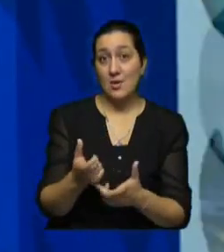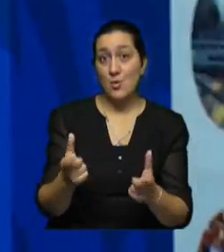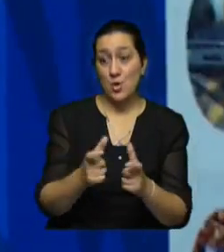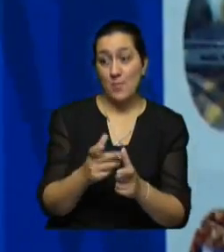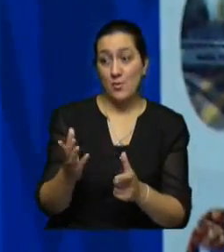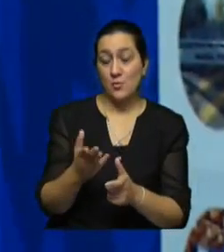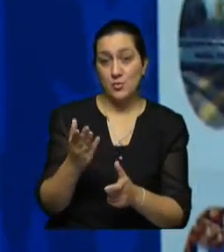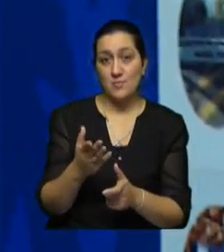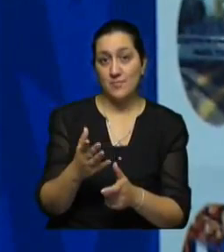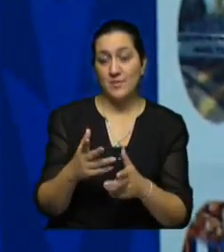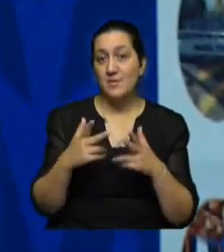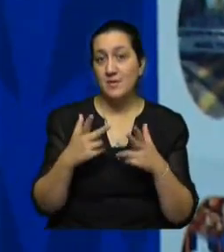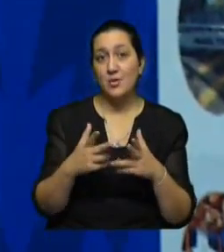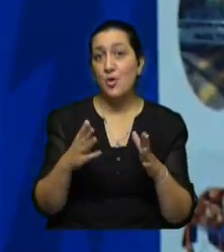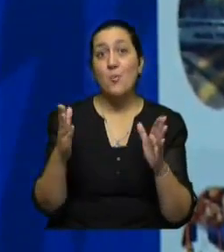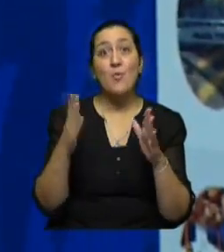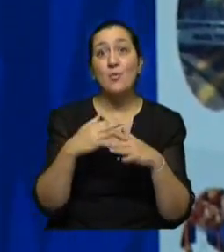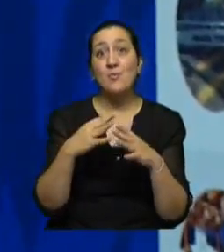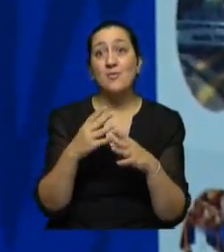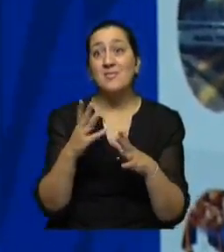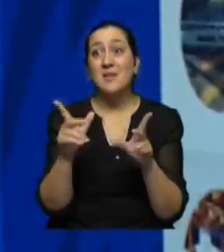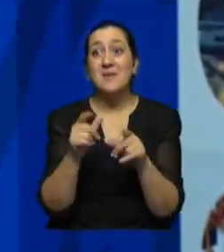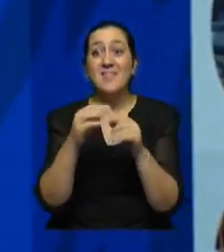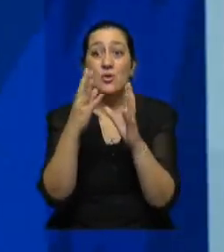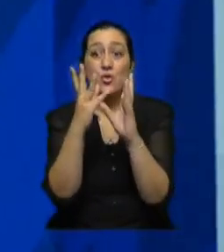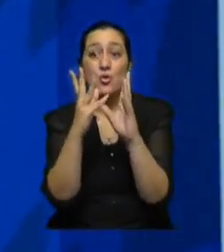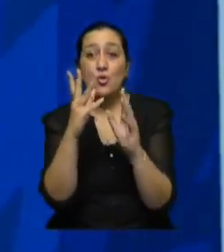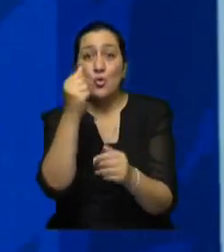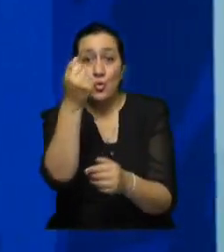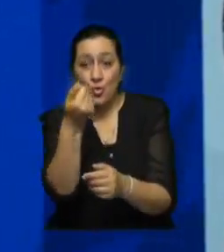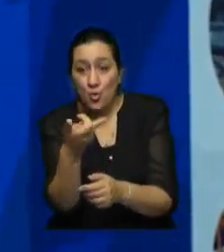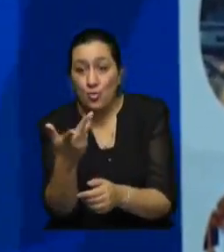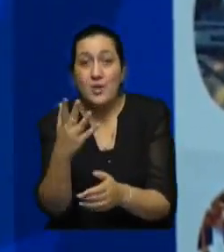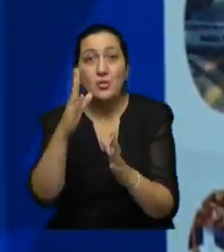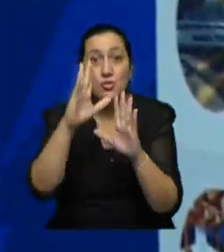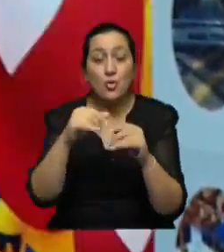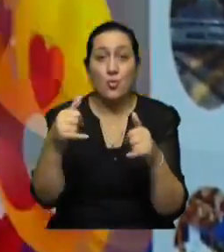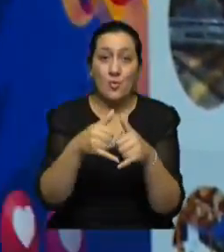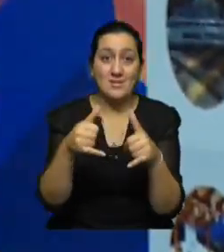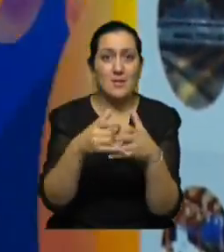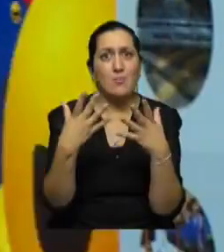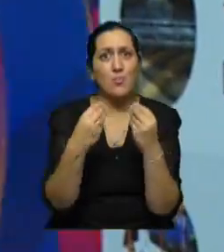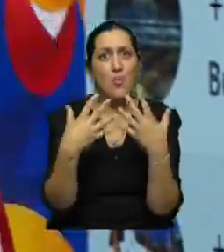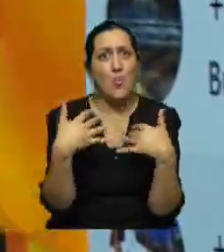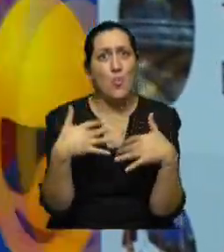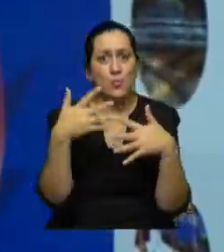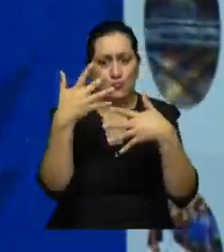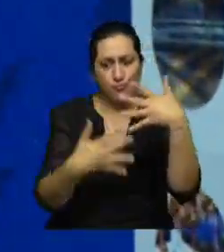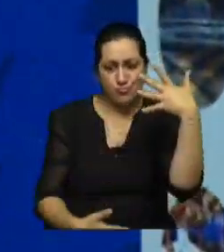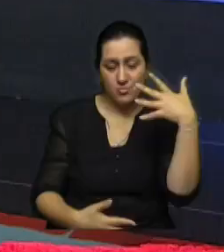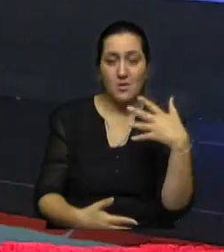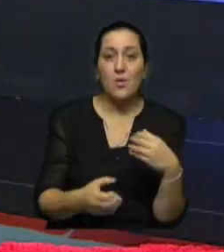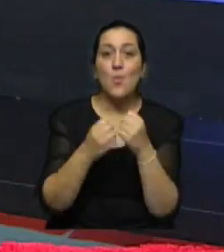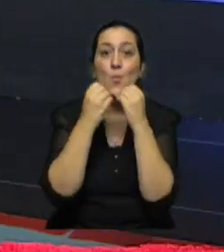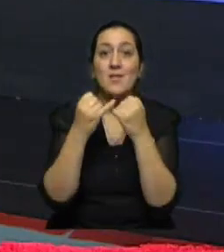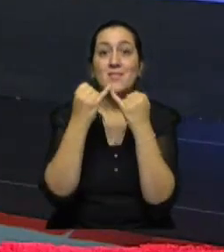dijeron, no llegamos a terminar de contar todos los mensajes que teníamos. Lo único que teníamos eran los que estaban por abrir todavía. Impresionante. Buen día,